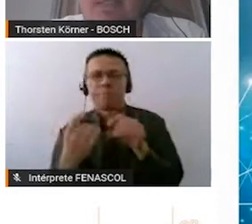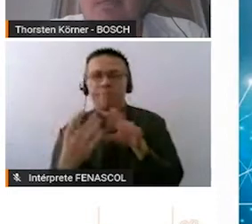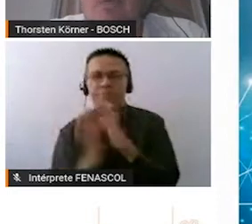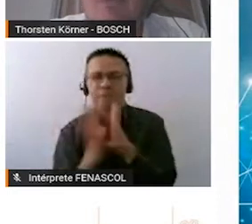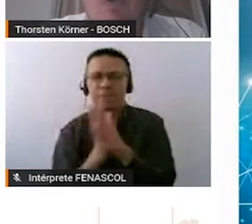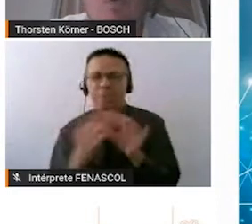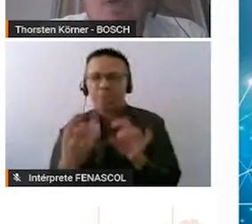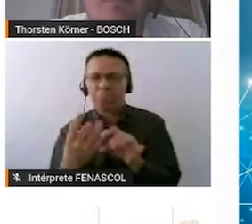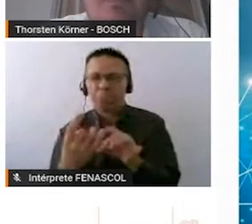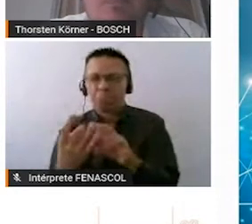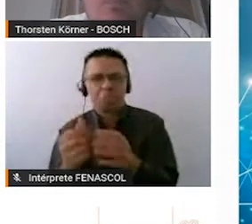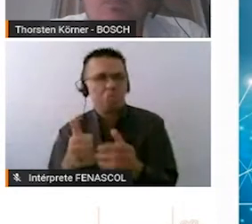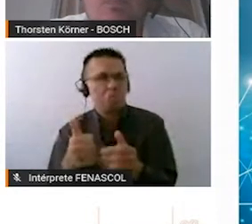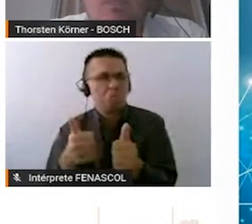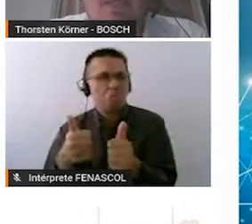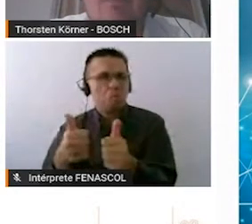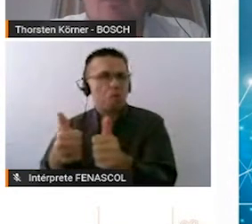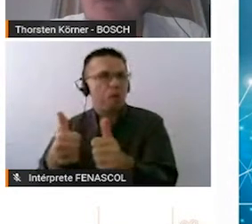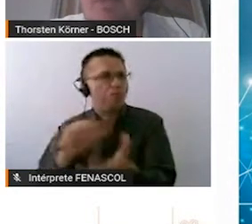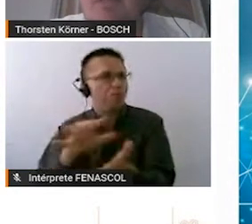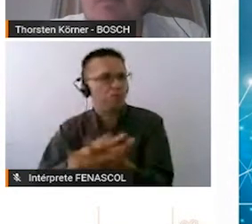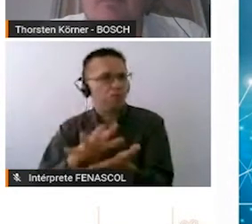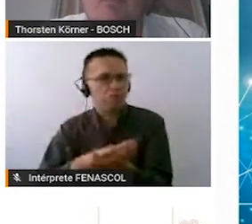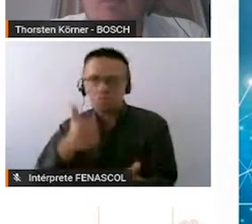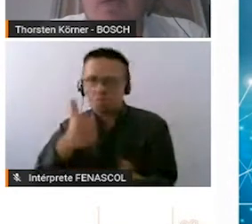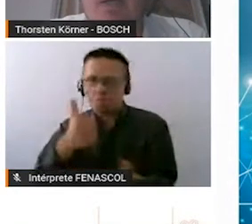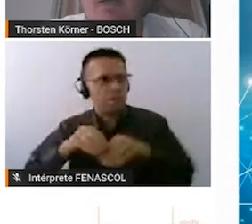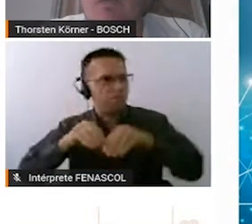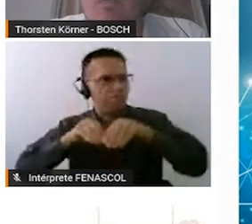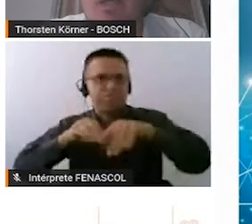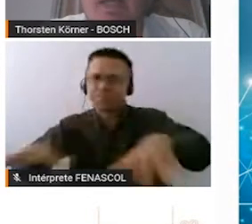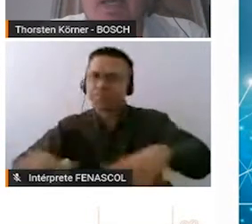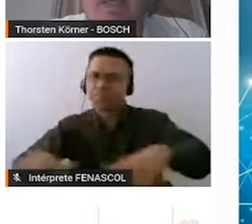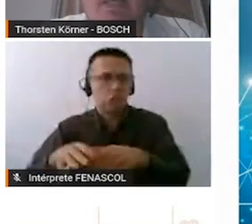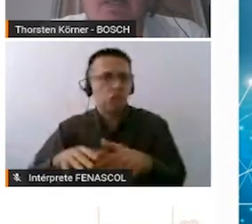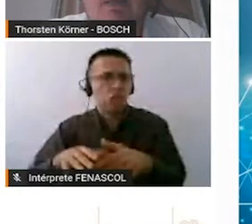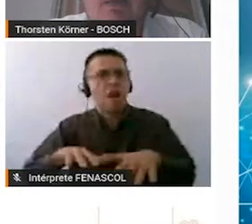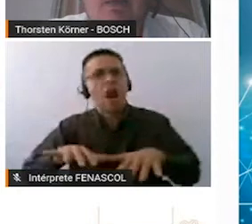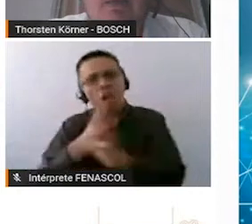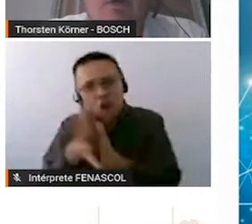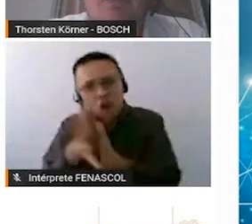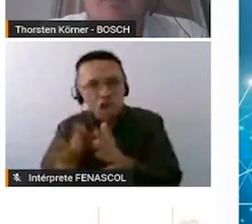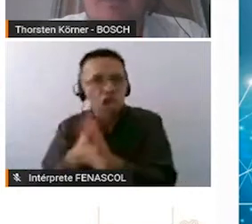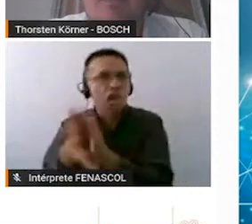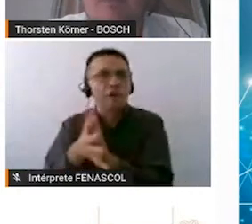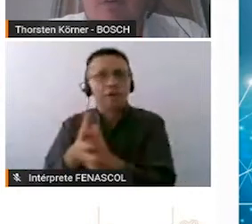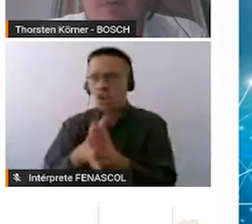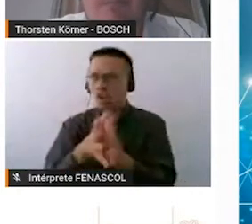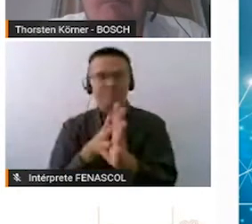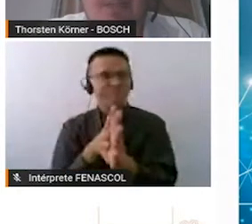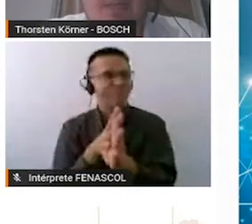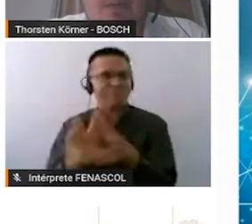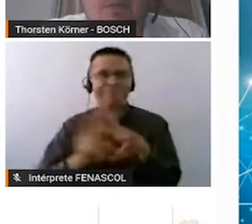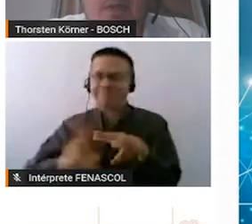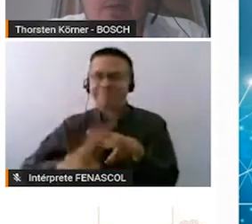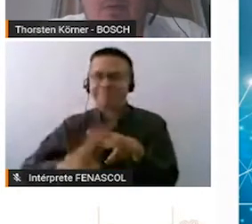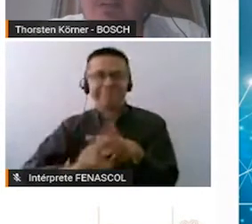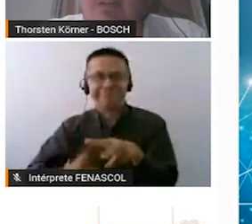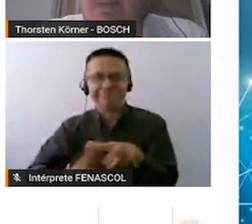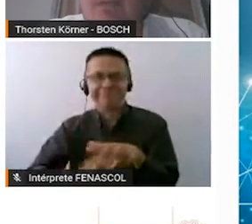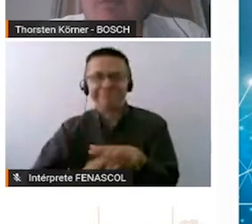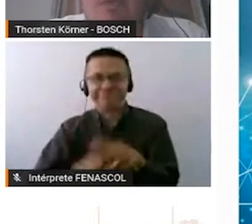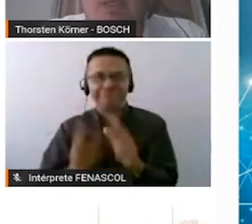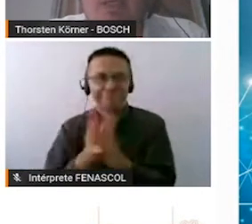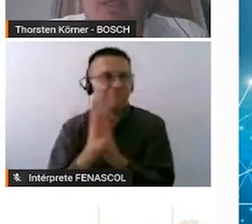estable, muy segura, y esto permite pues una gran optimización dentro de